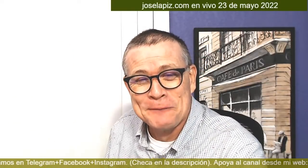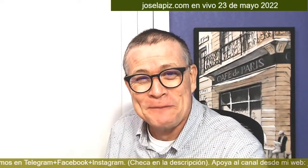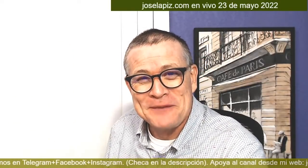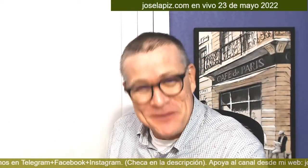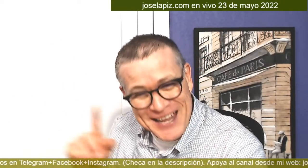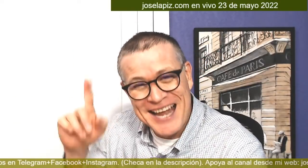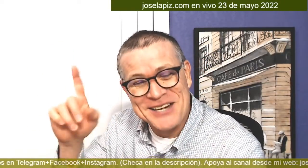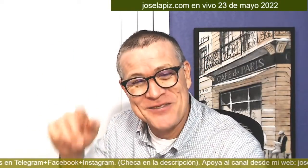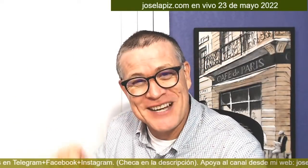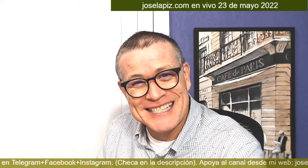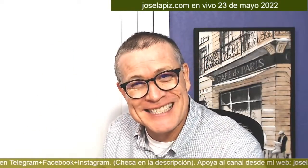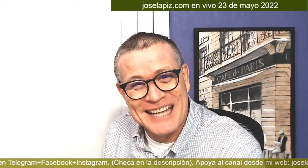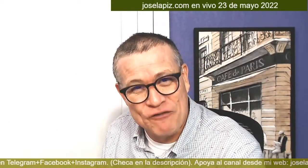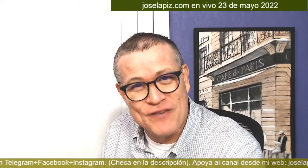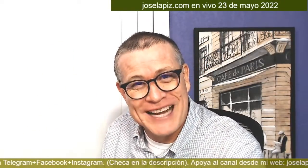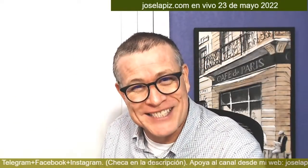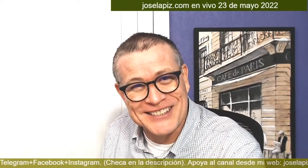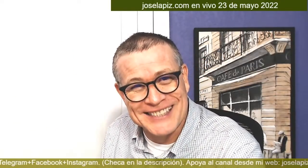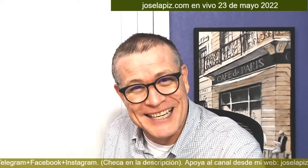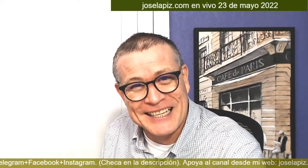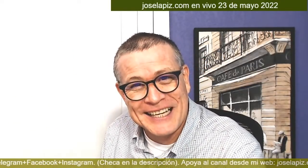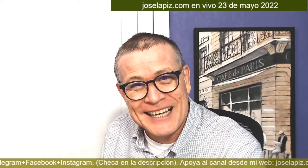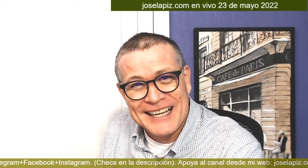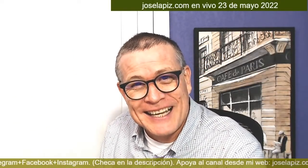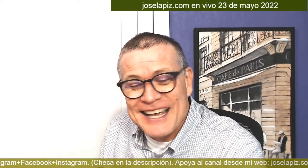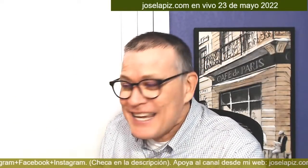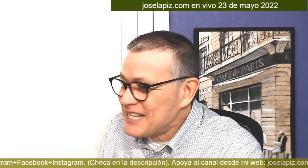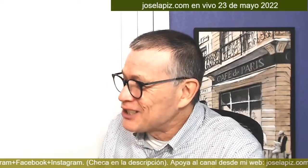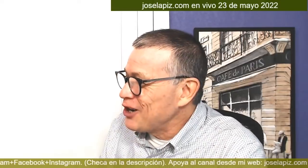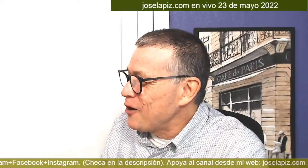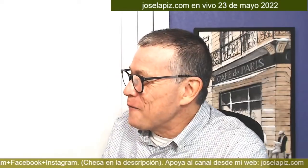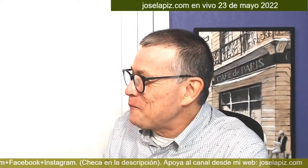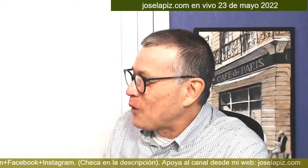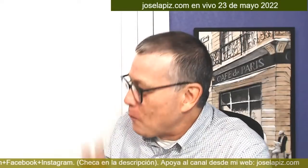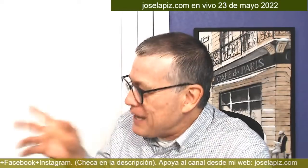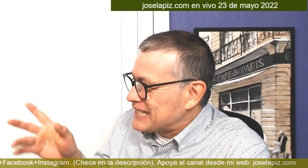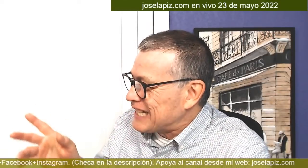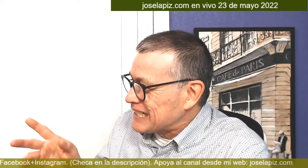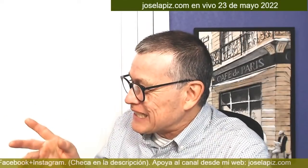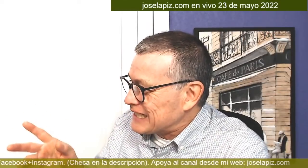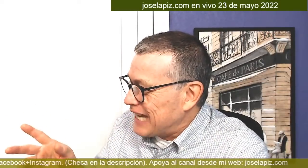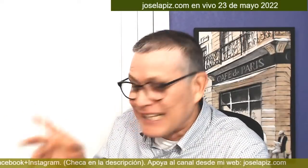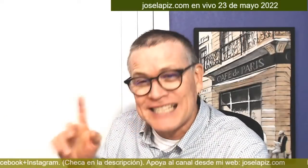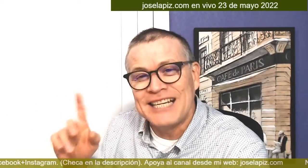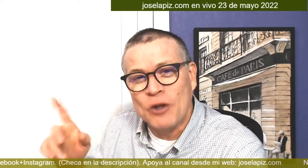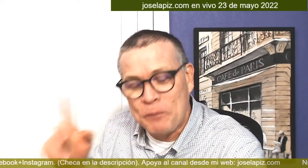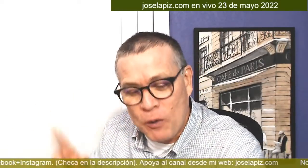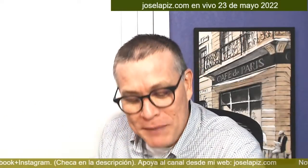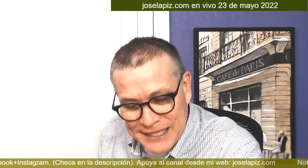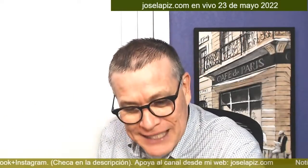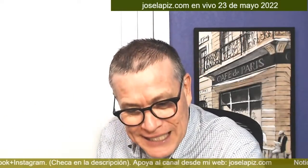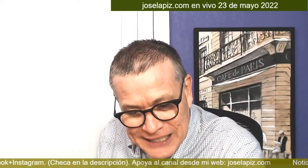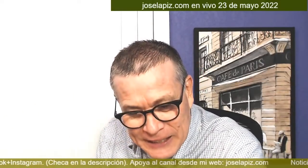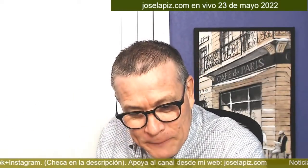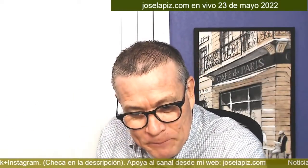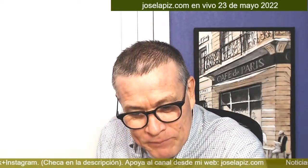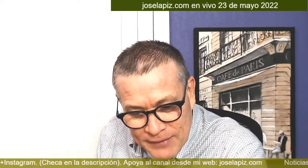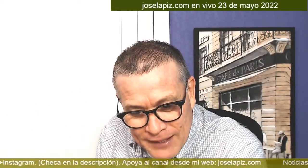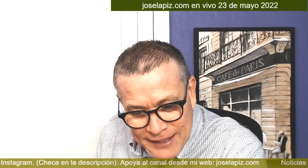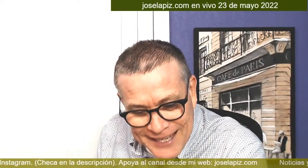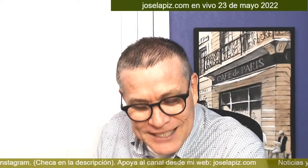vea nomás que fallos de hizo promesas anda haciendo promesas